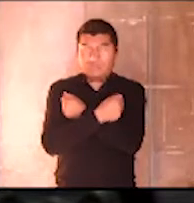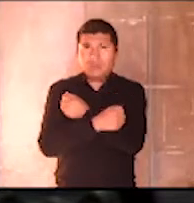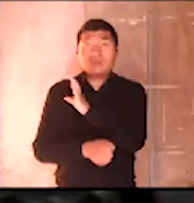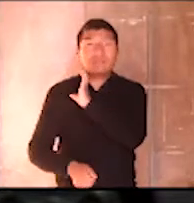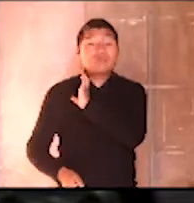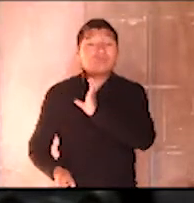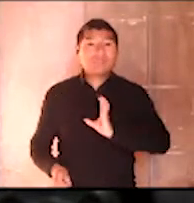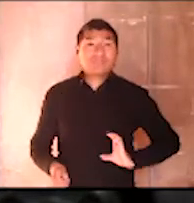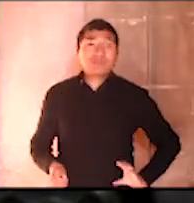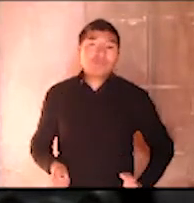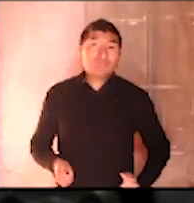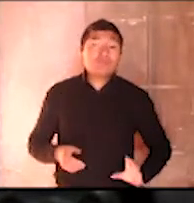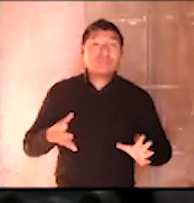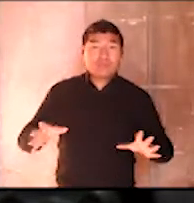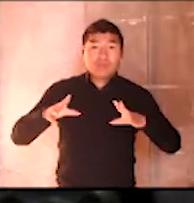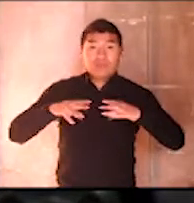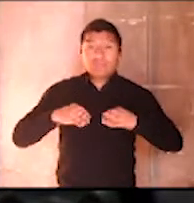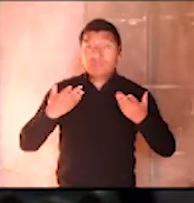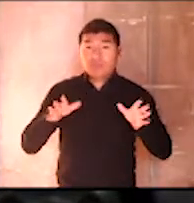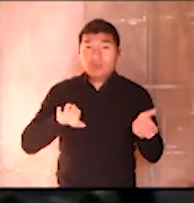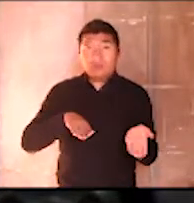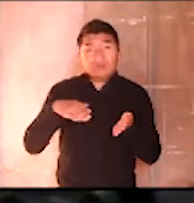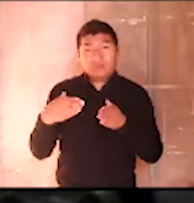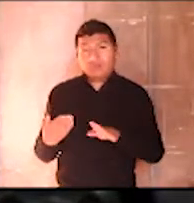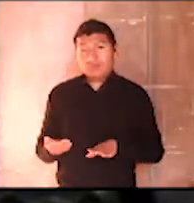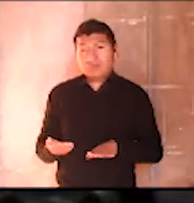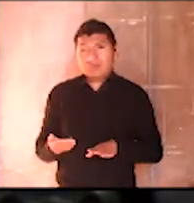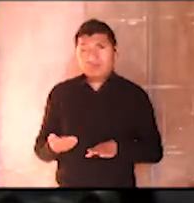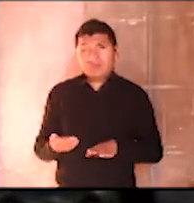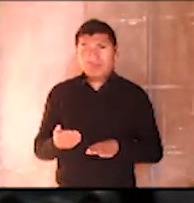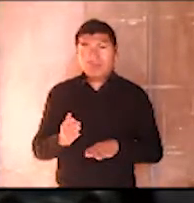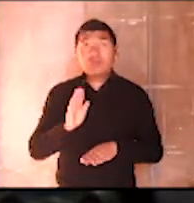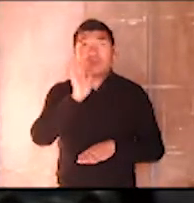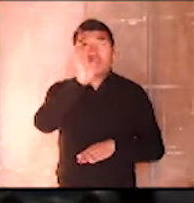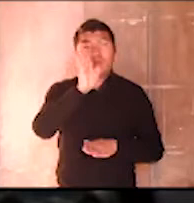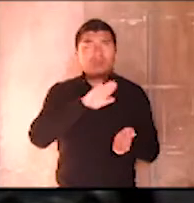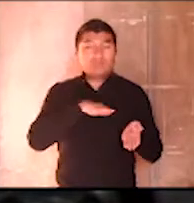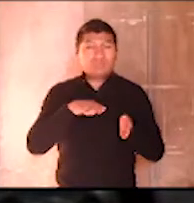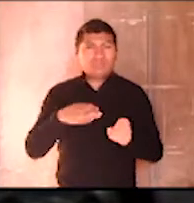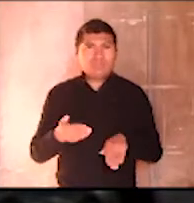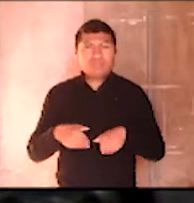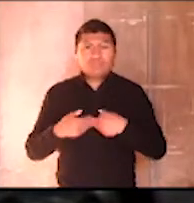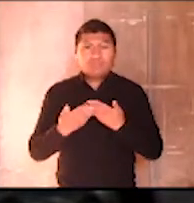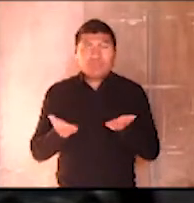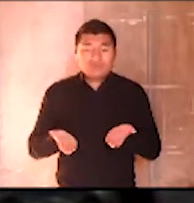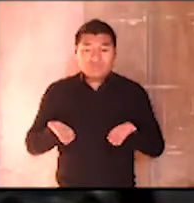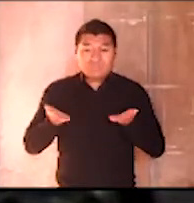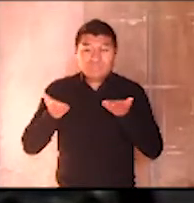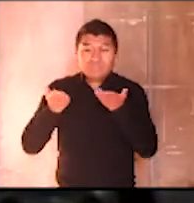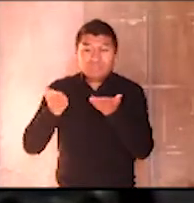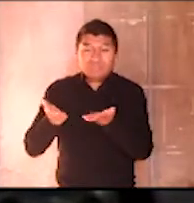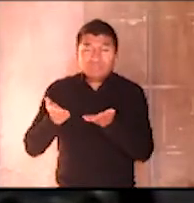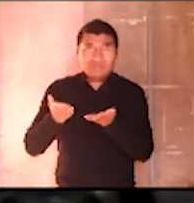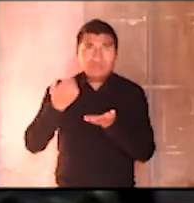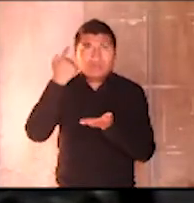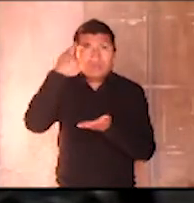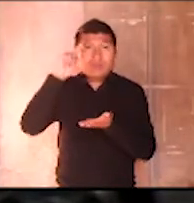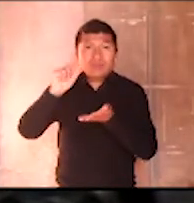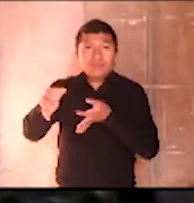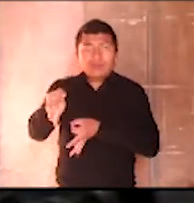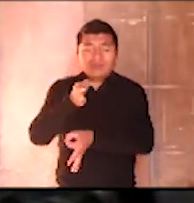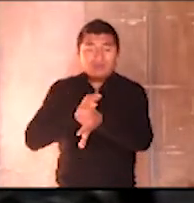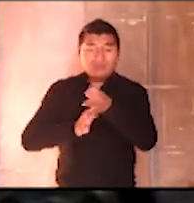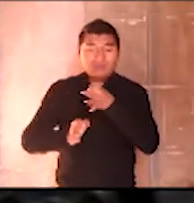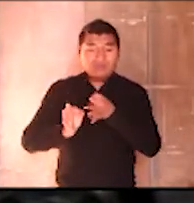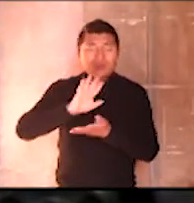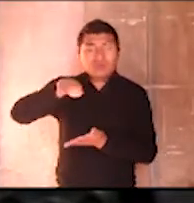Cristo aceptó la muerte, su muerte como una entrega por todos nosotros,